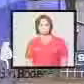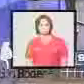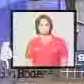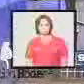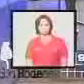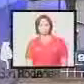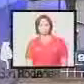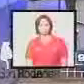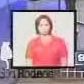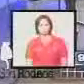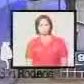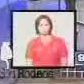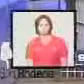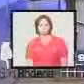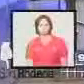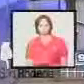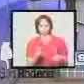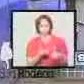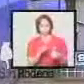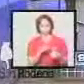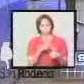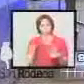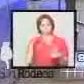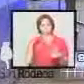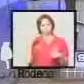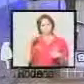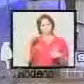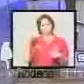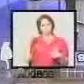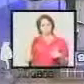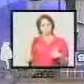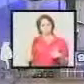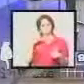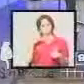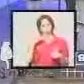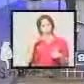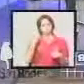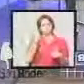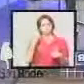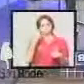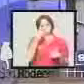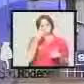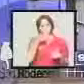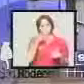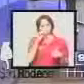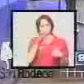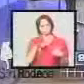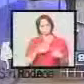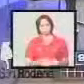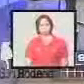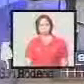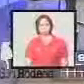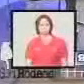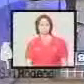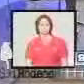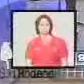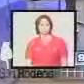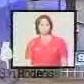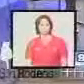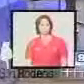Tenemos primero a doña María. Ay, muchachos, María del Socorro, que nos llama de Escazú. Muy buenas noches. Buenas